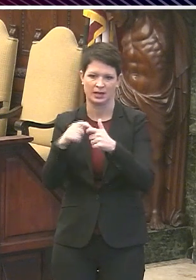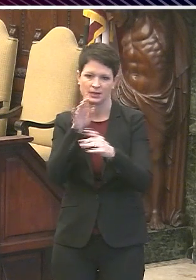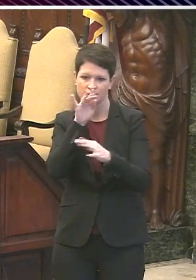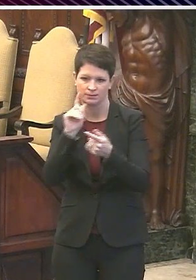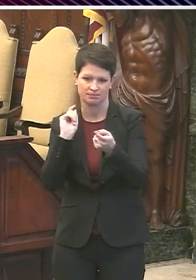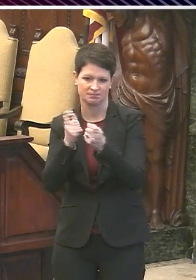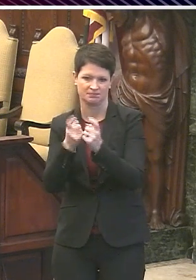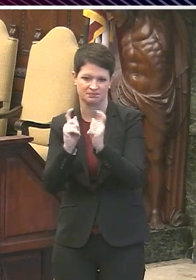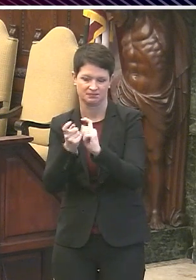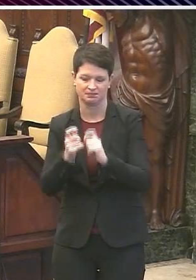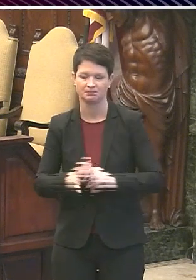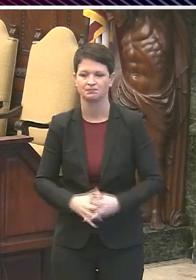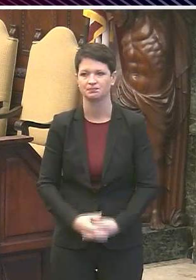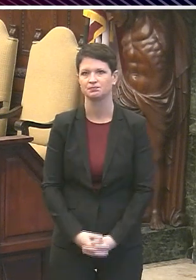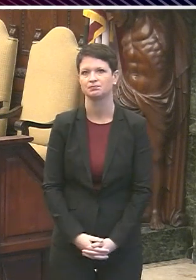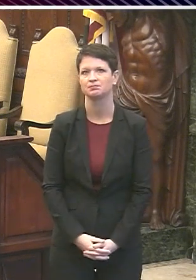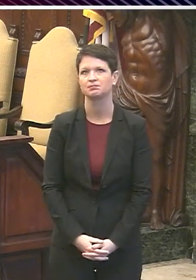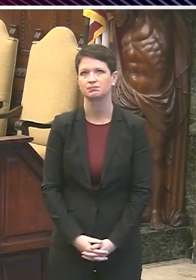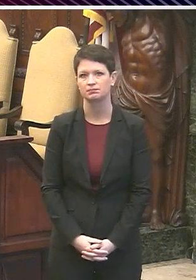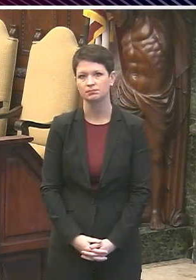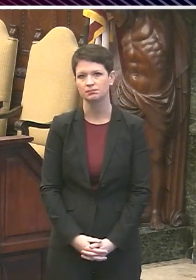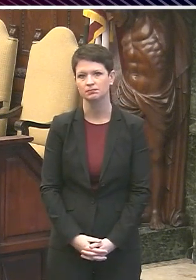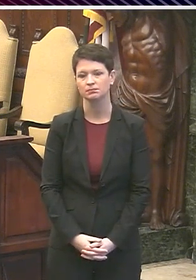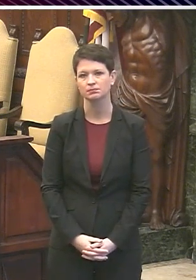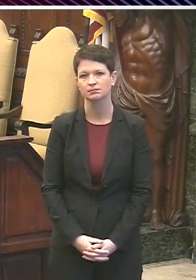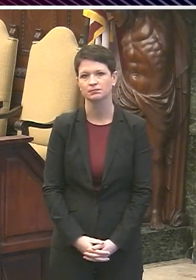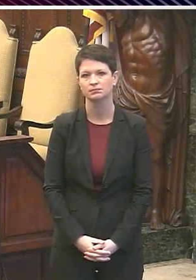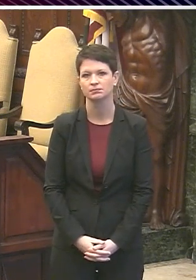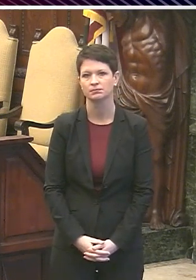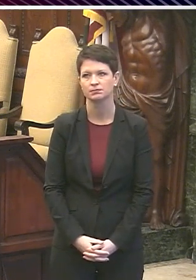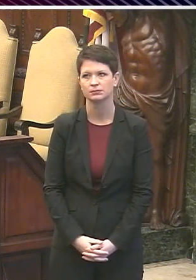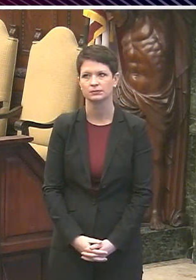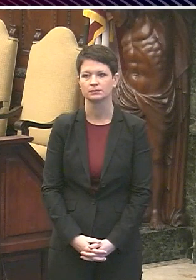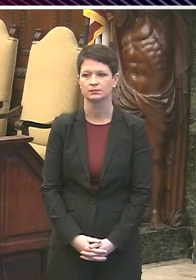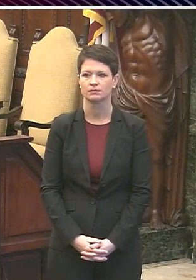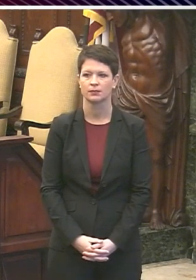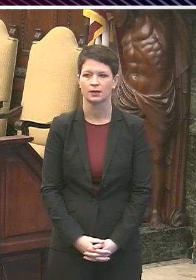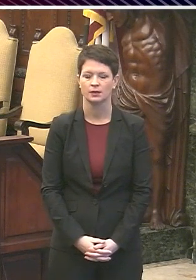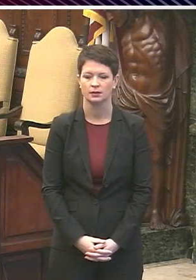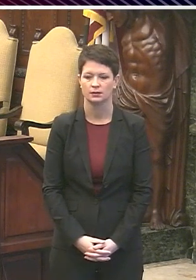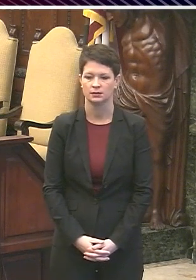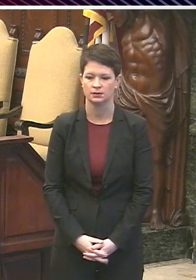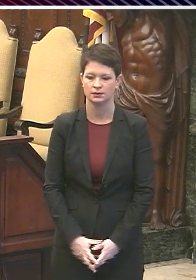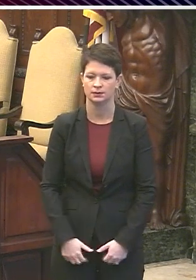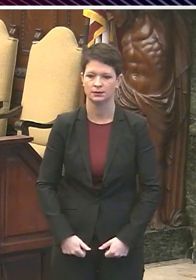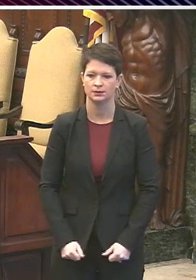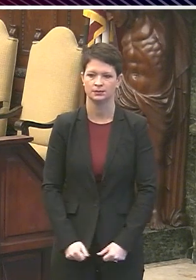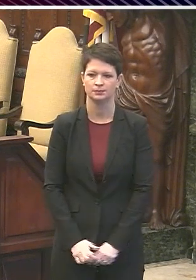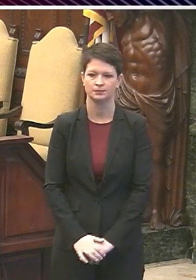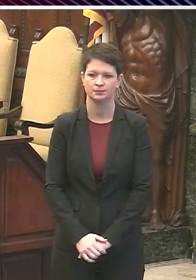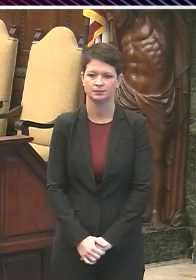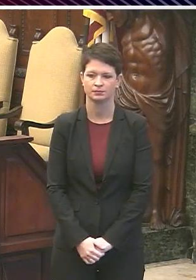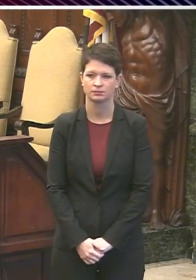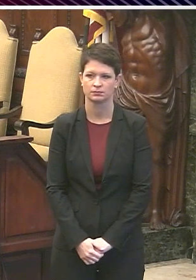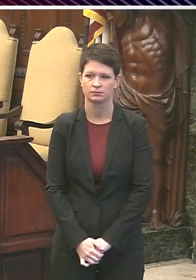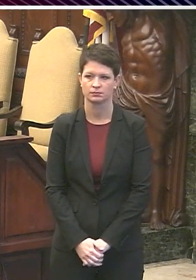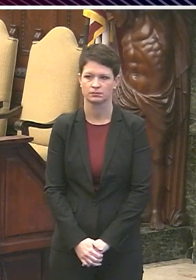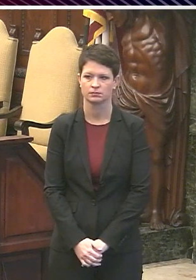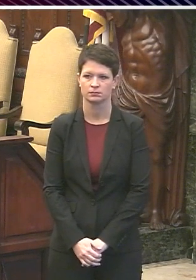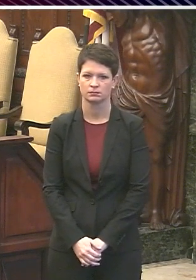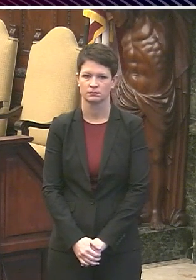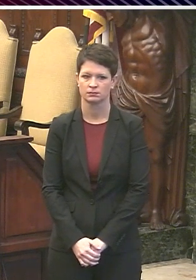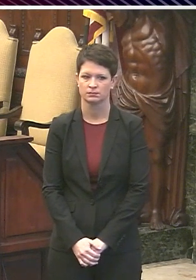la participación de la comunidad hispana en el sondeo con respecto a la confección del presupuesto para el año